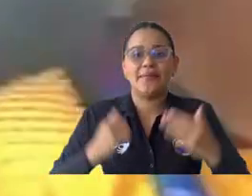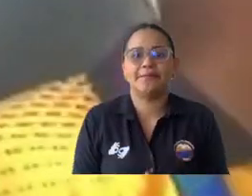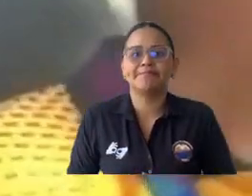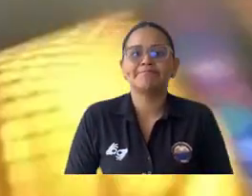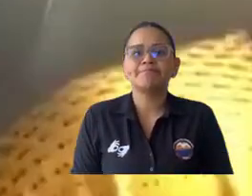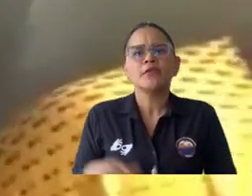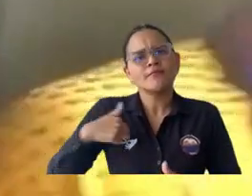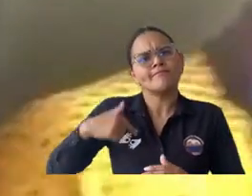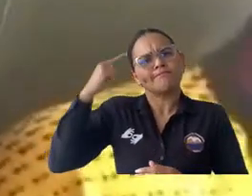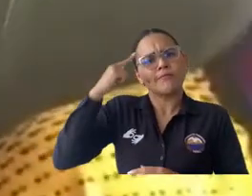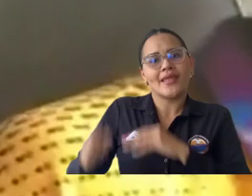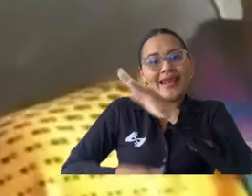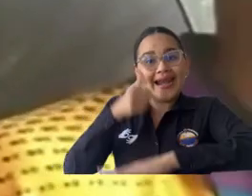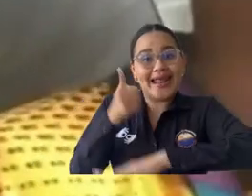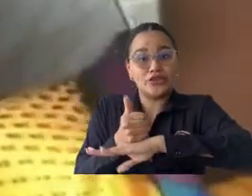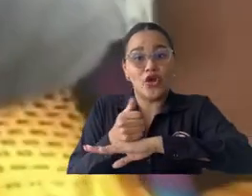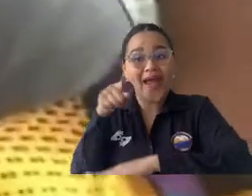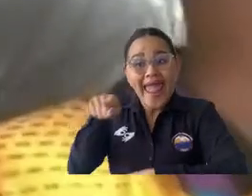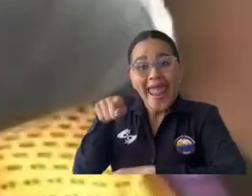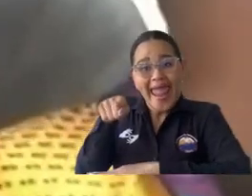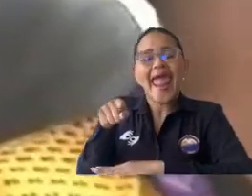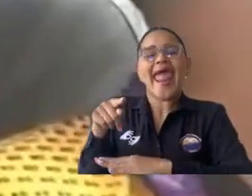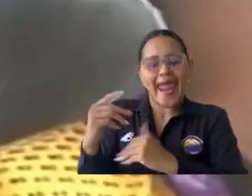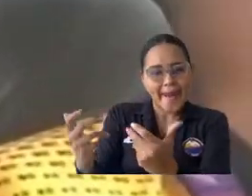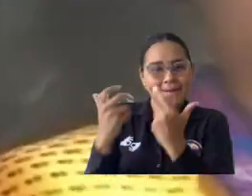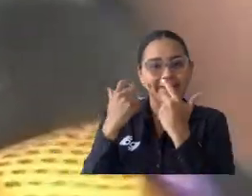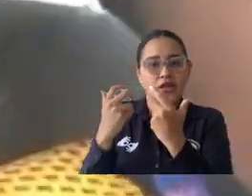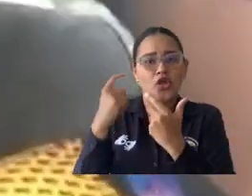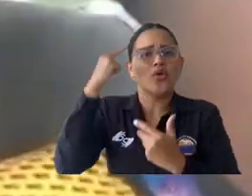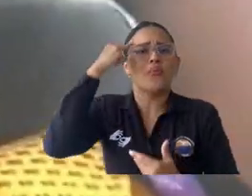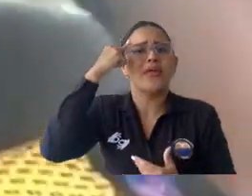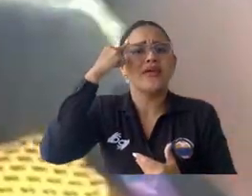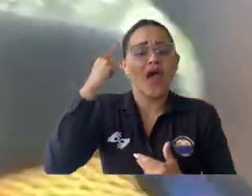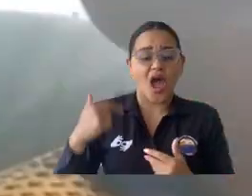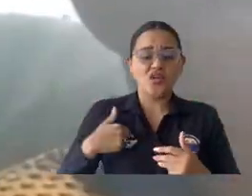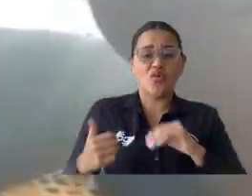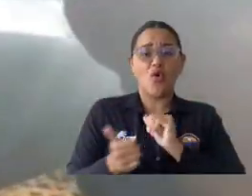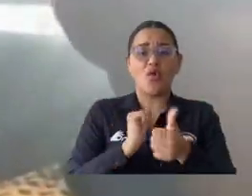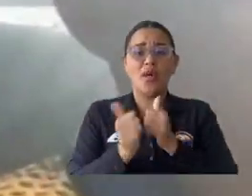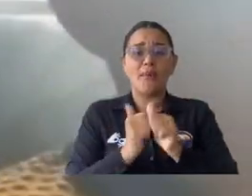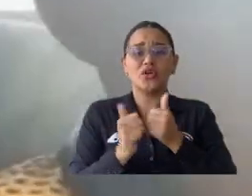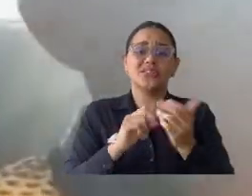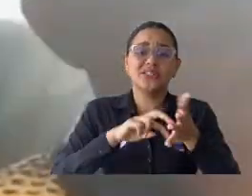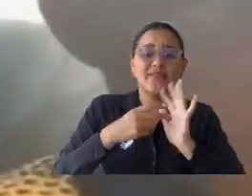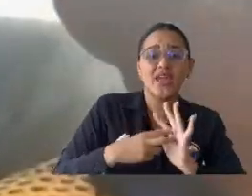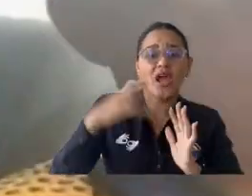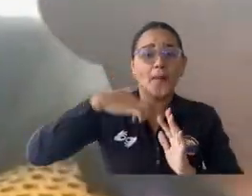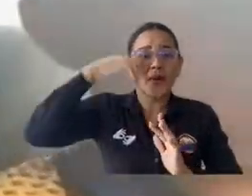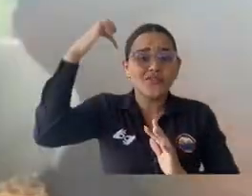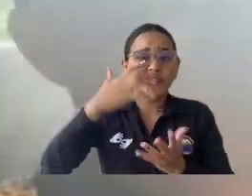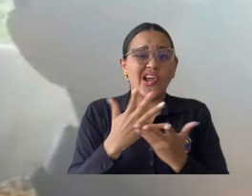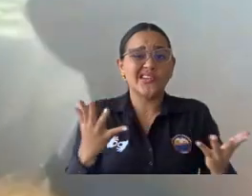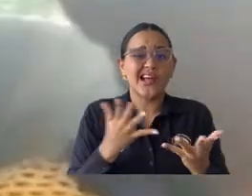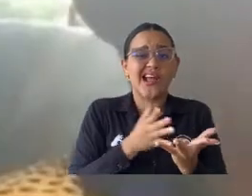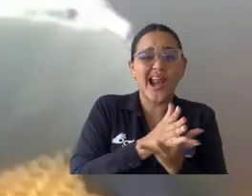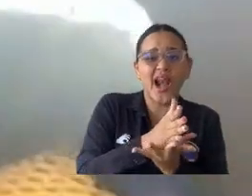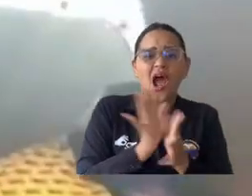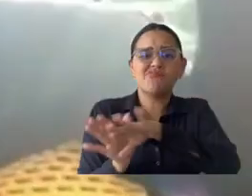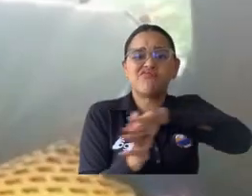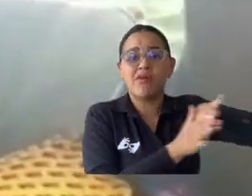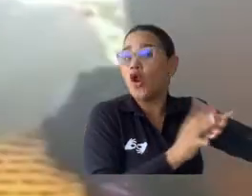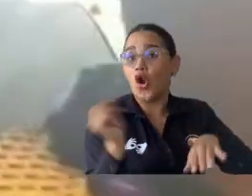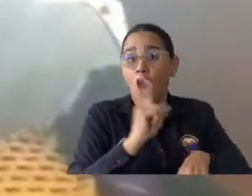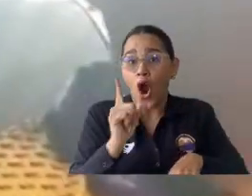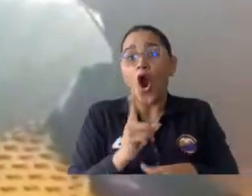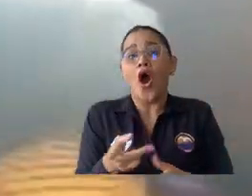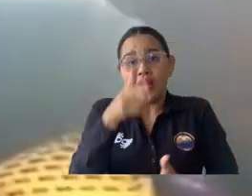algo y es que ser deportista no significa abandonar la carrera profesional, y para eso me estoy preparando, y gracias a